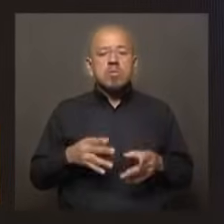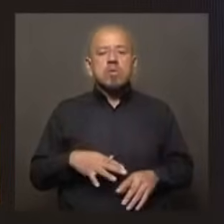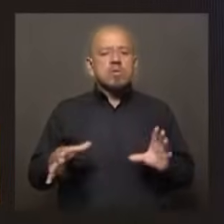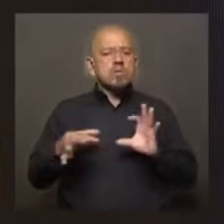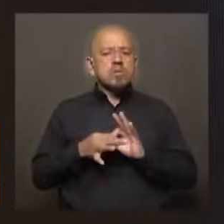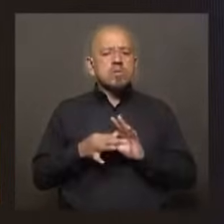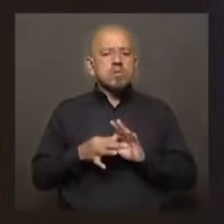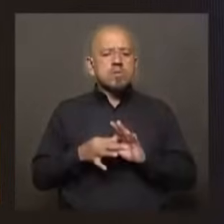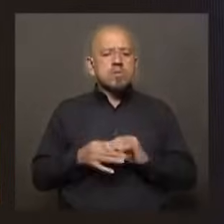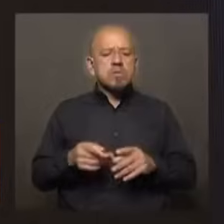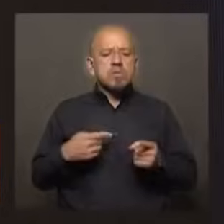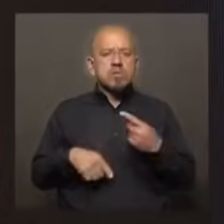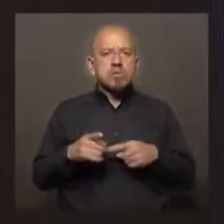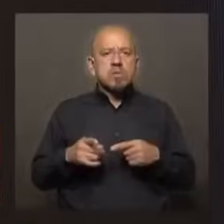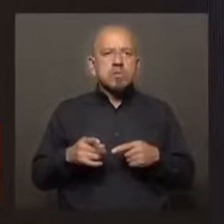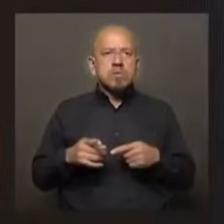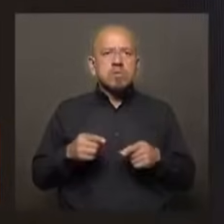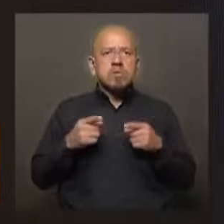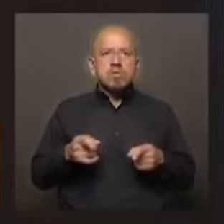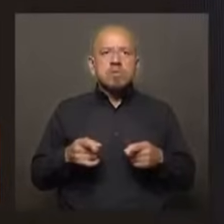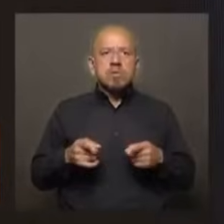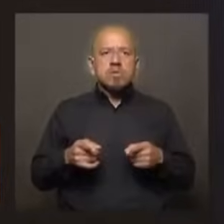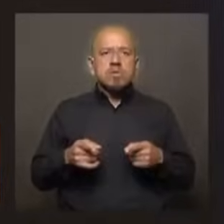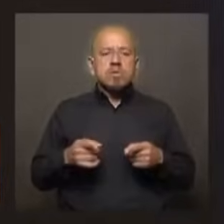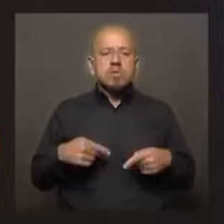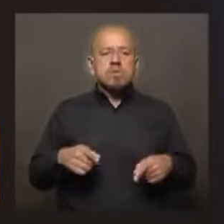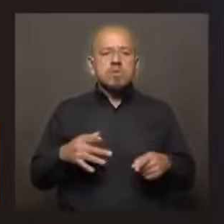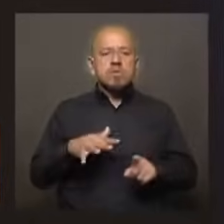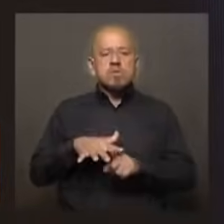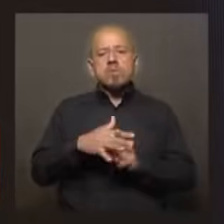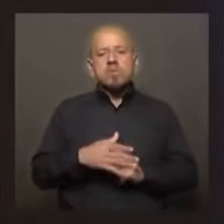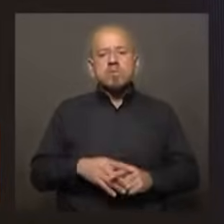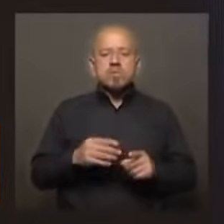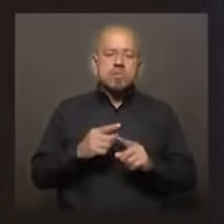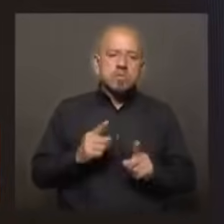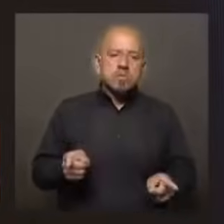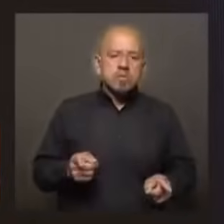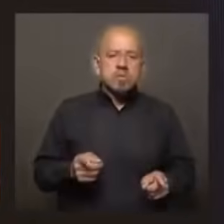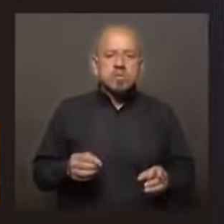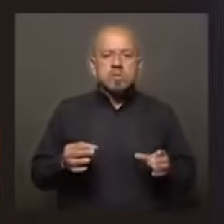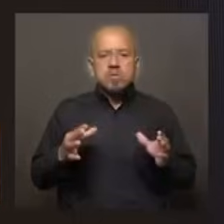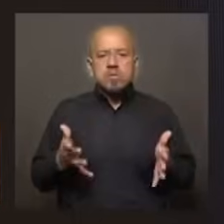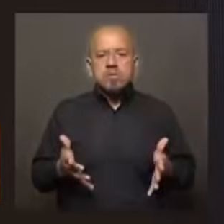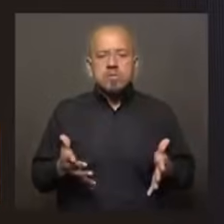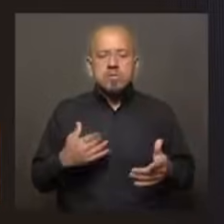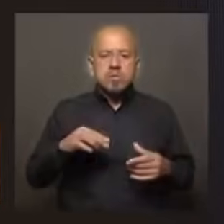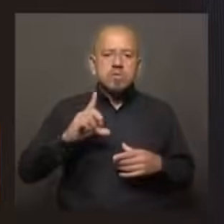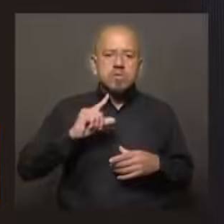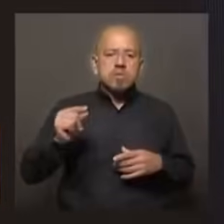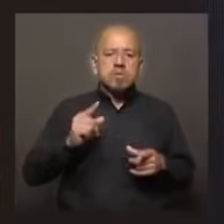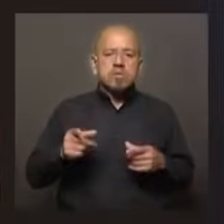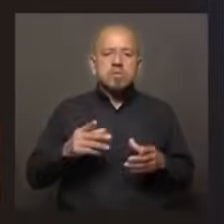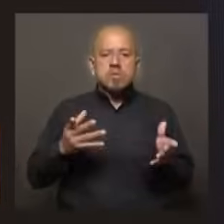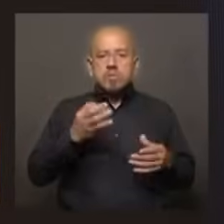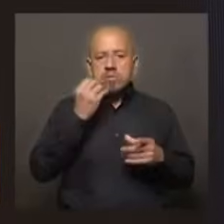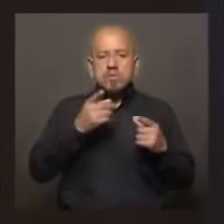él. Entonces, si a eso le sumás un entorno que no favorece que vos te vayas porque te dice que bueno,